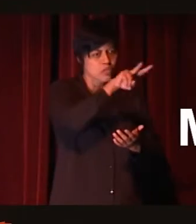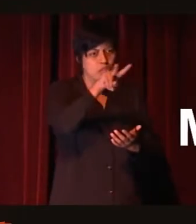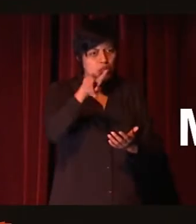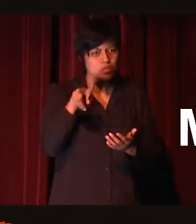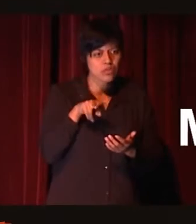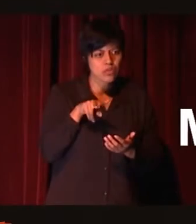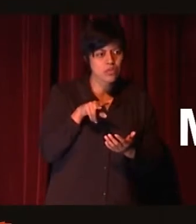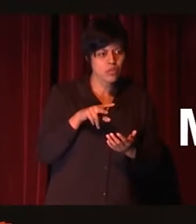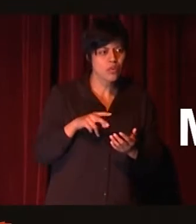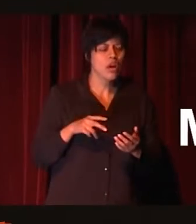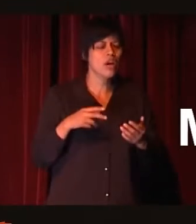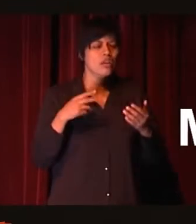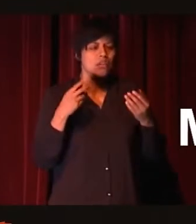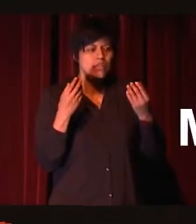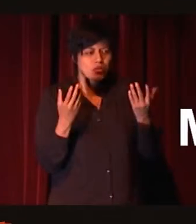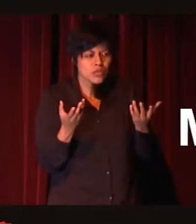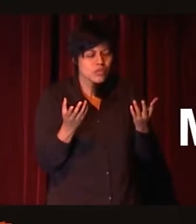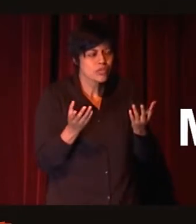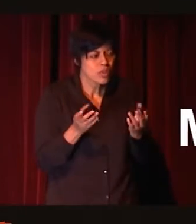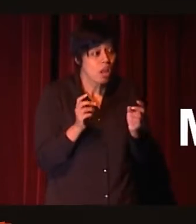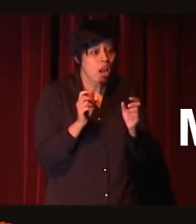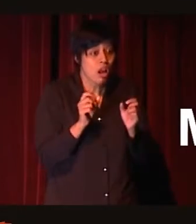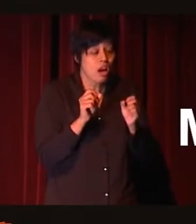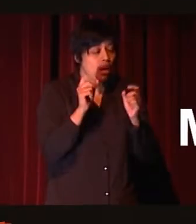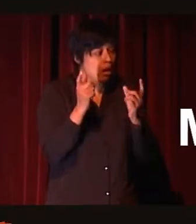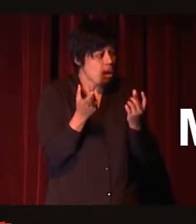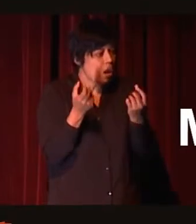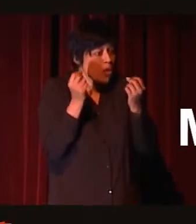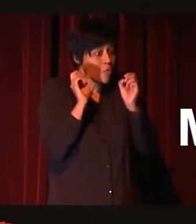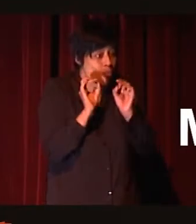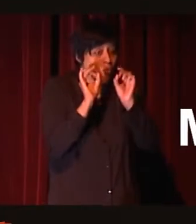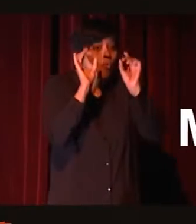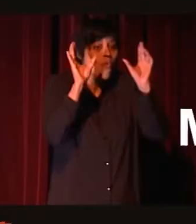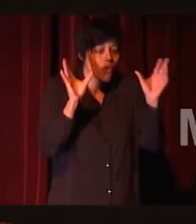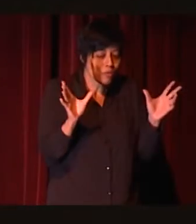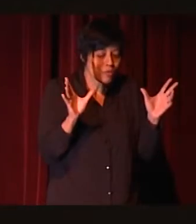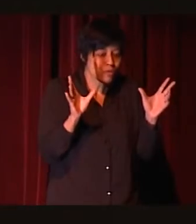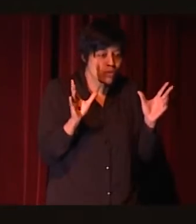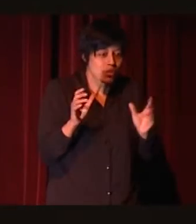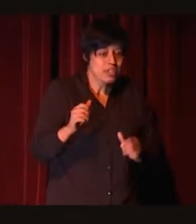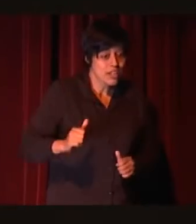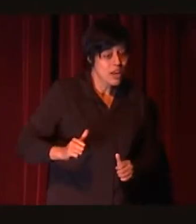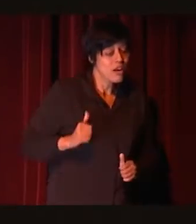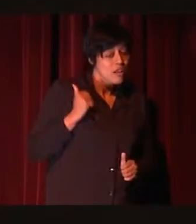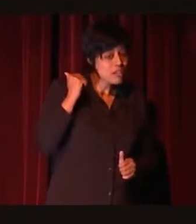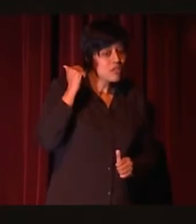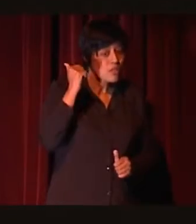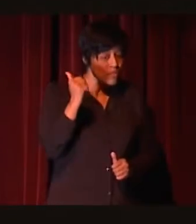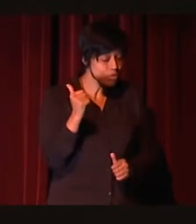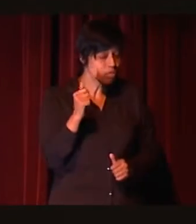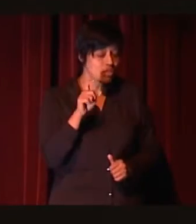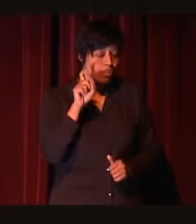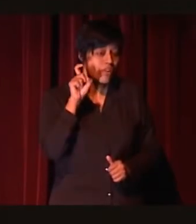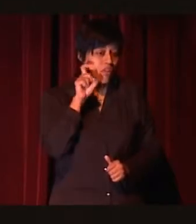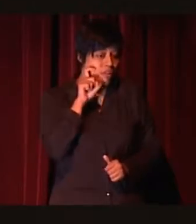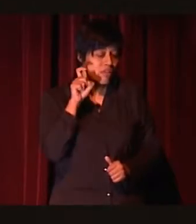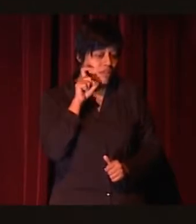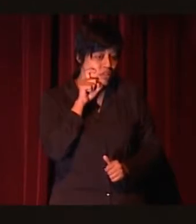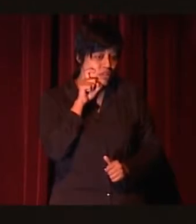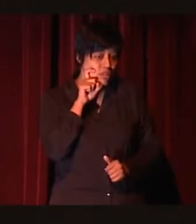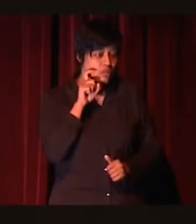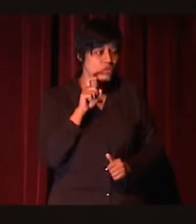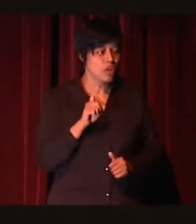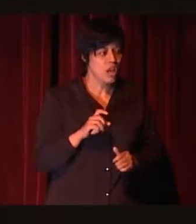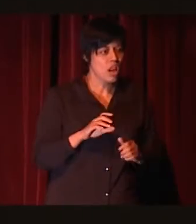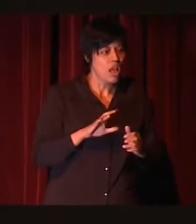qué tan probable creen que la persona que está sentada al lado de ustedes haya vivido violencia sexual muy a menudo nos encontramos